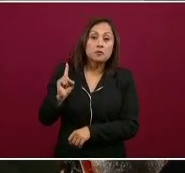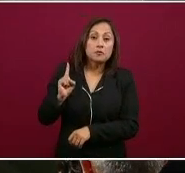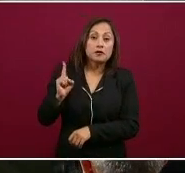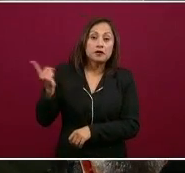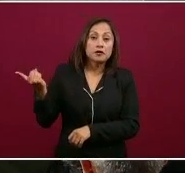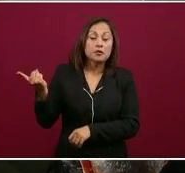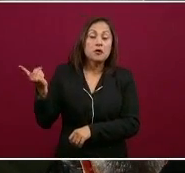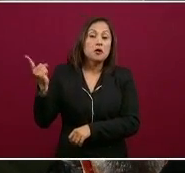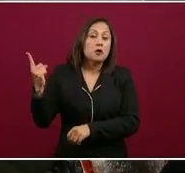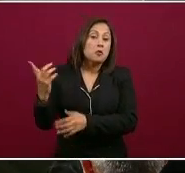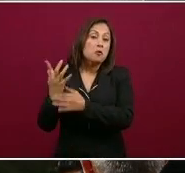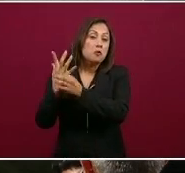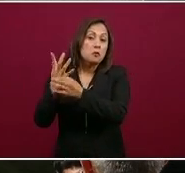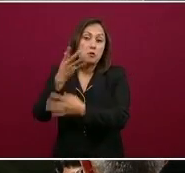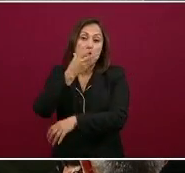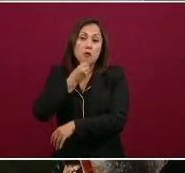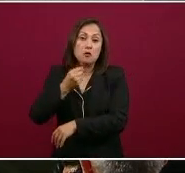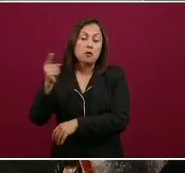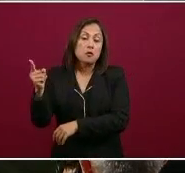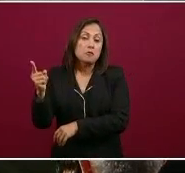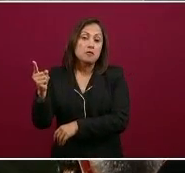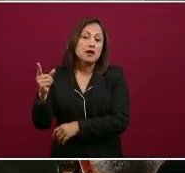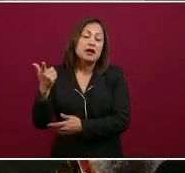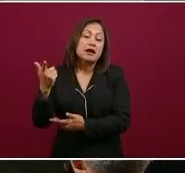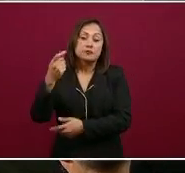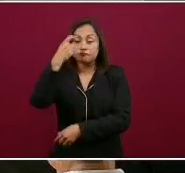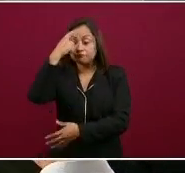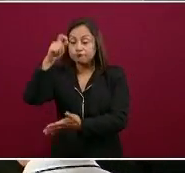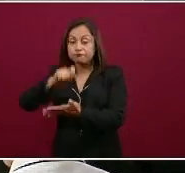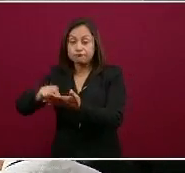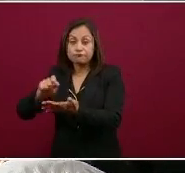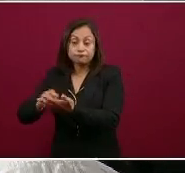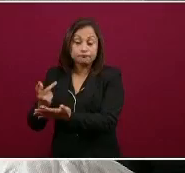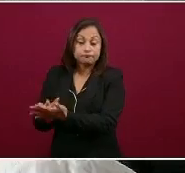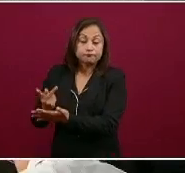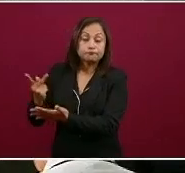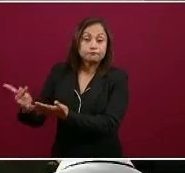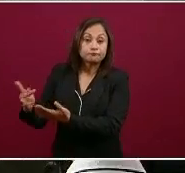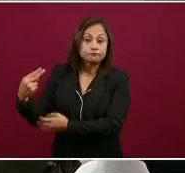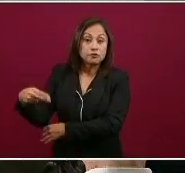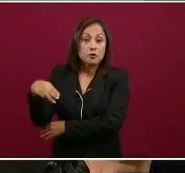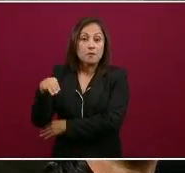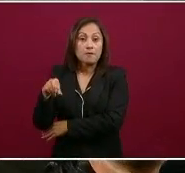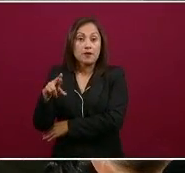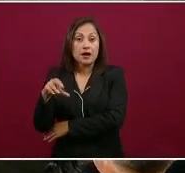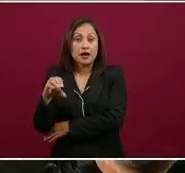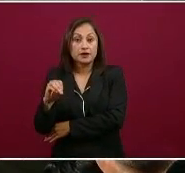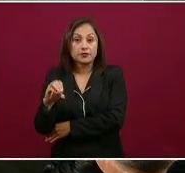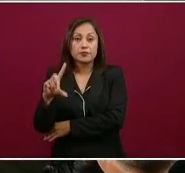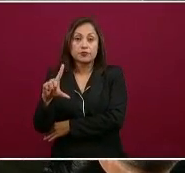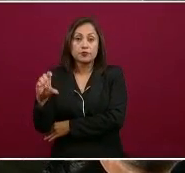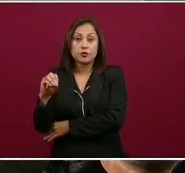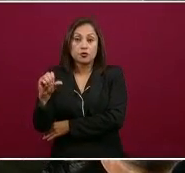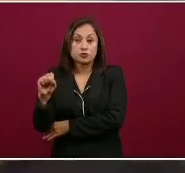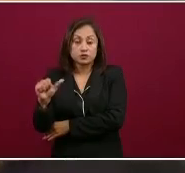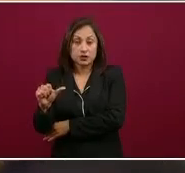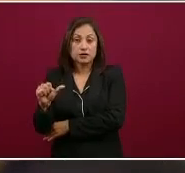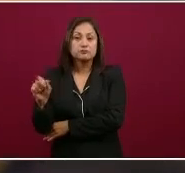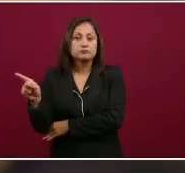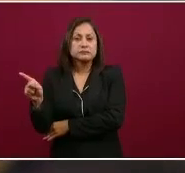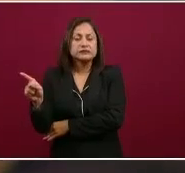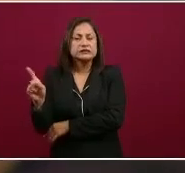dictadura perfecta" y Premio Nobel de Literatura 2010, Mario Vargas Llosa, cuestionó la llegada de